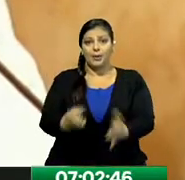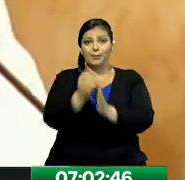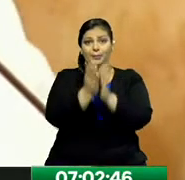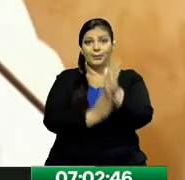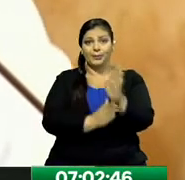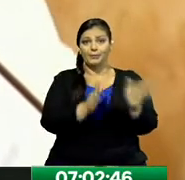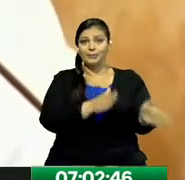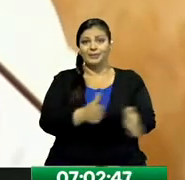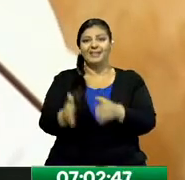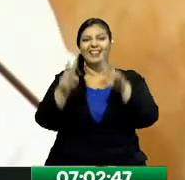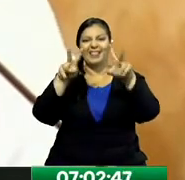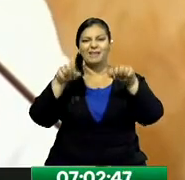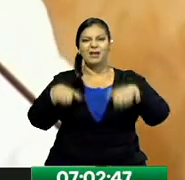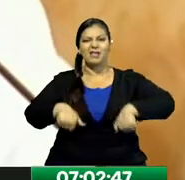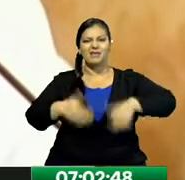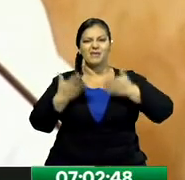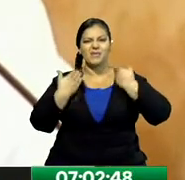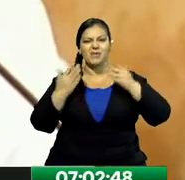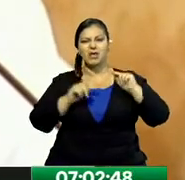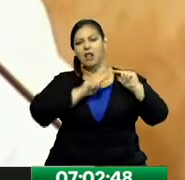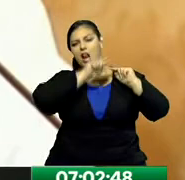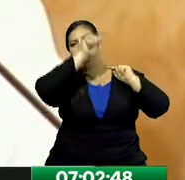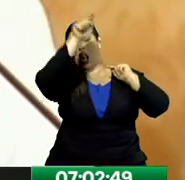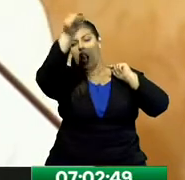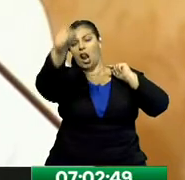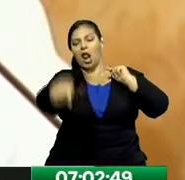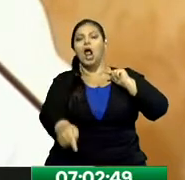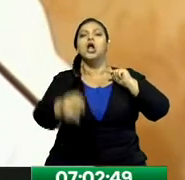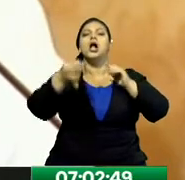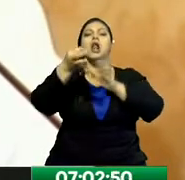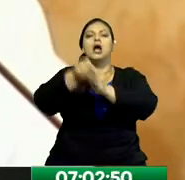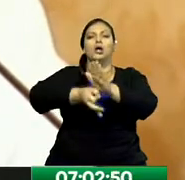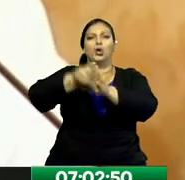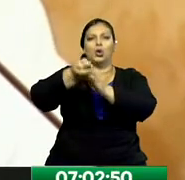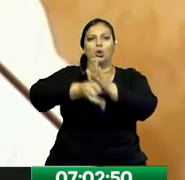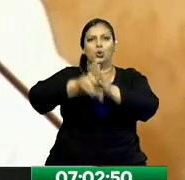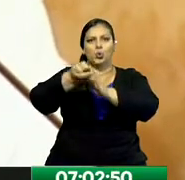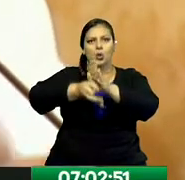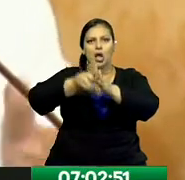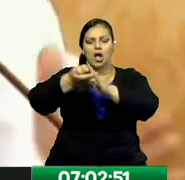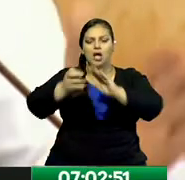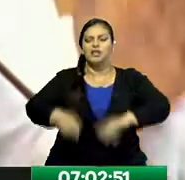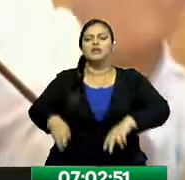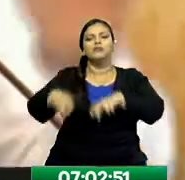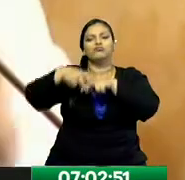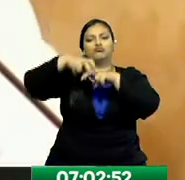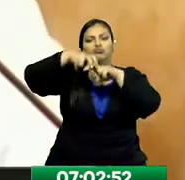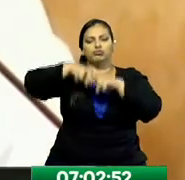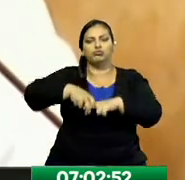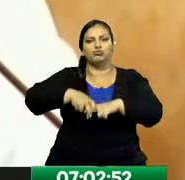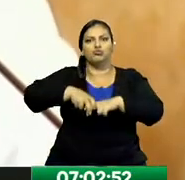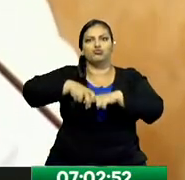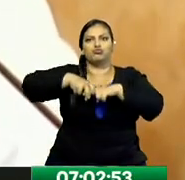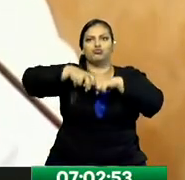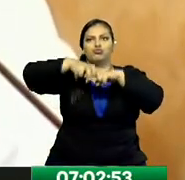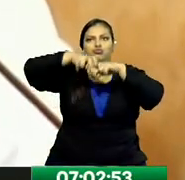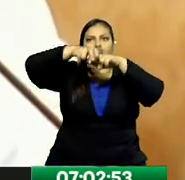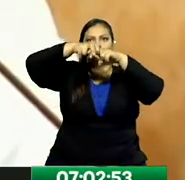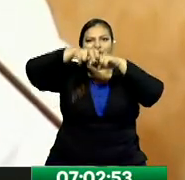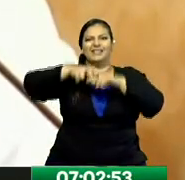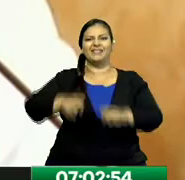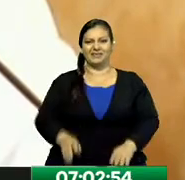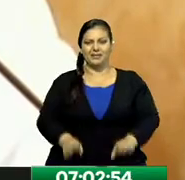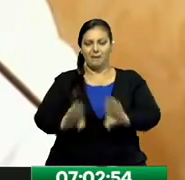metrovía, se inicia la publicación del concurso para construir el carril exclusivo y las